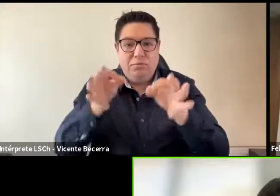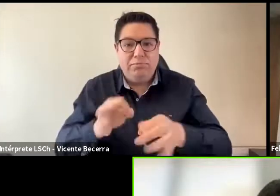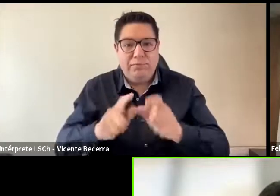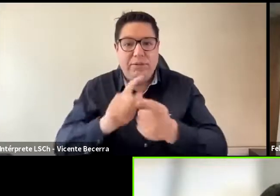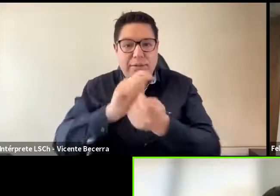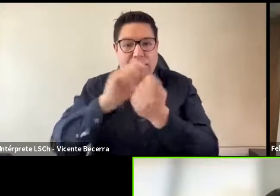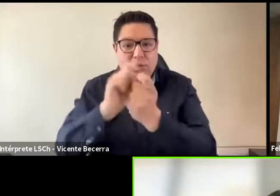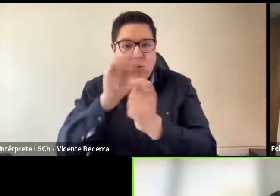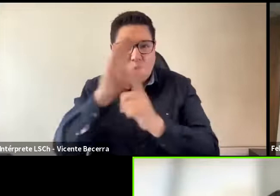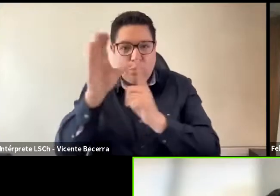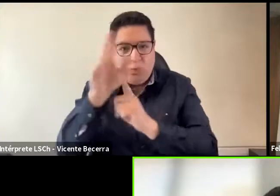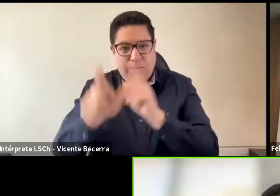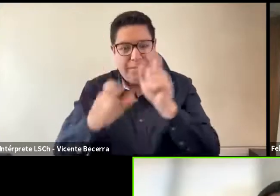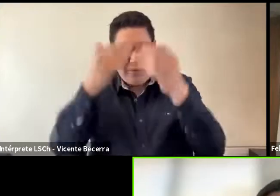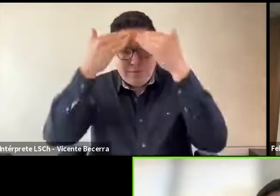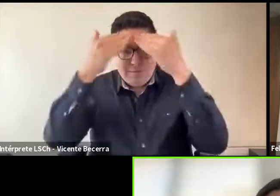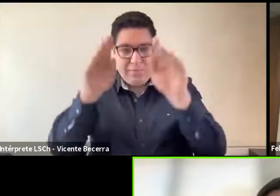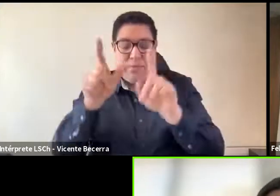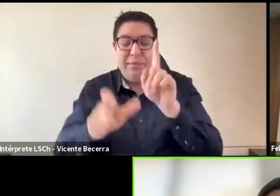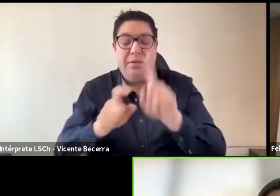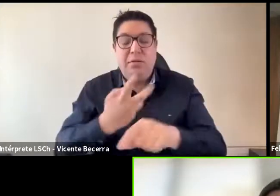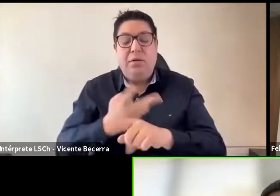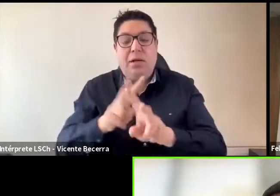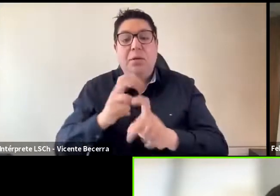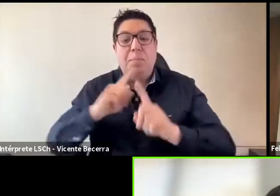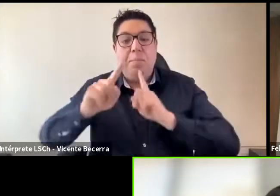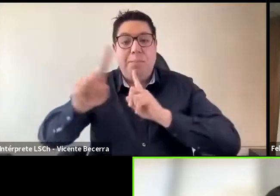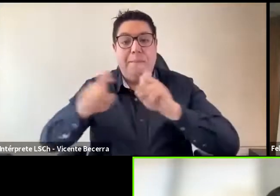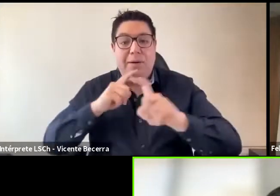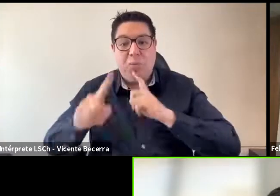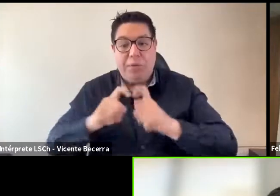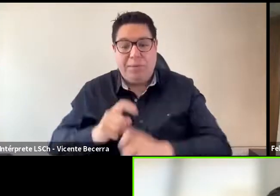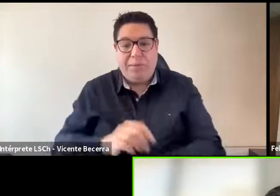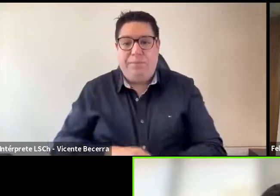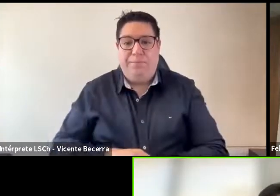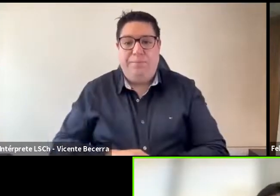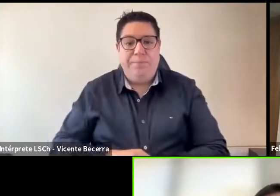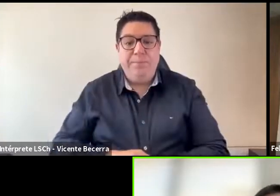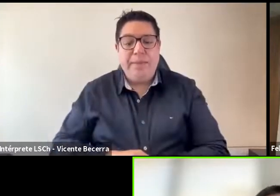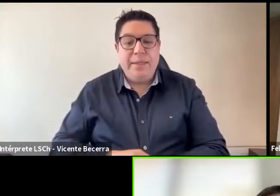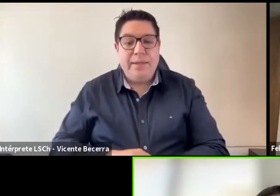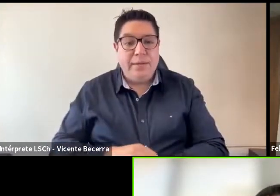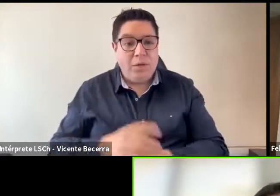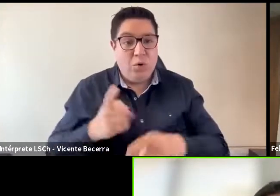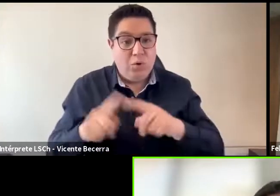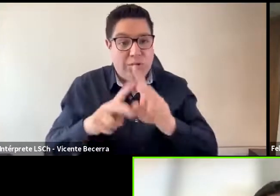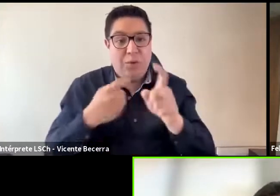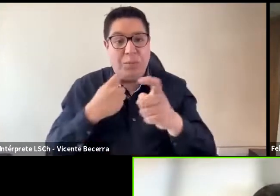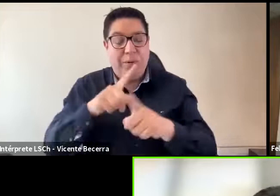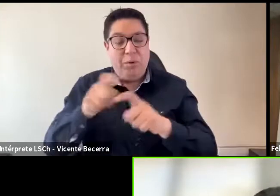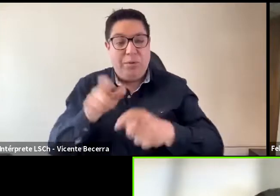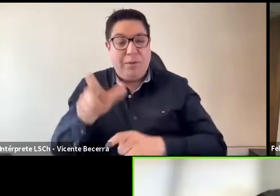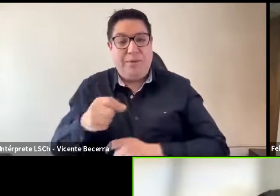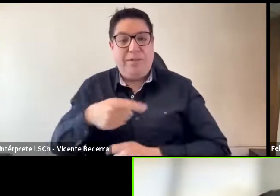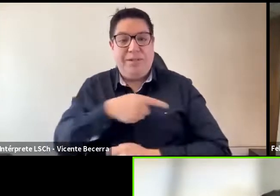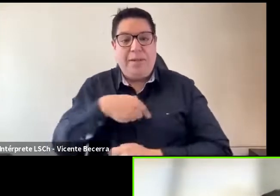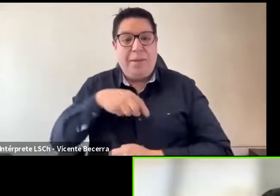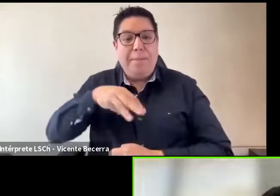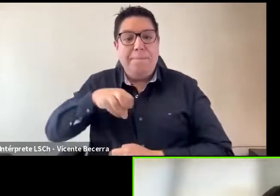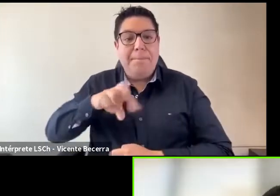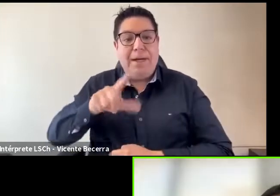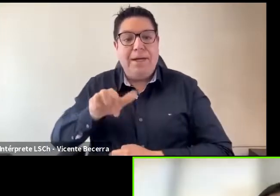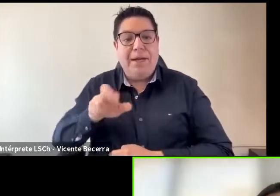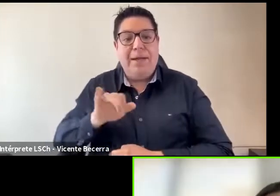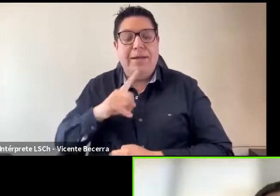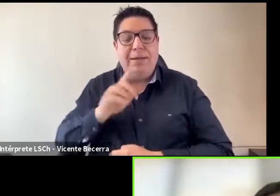así que después vamos a profundizar más preguntas al respecto quería pasar ahora a margarita a margarita no nos visita